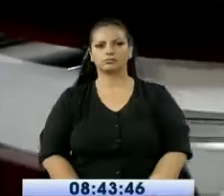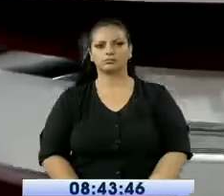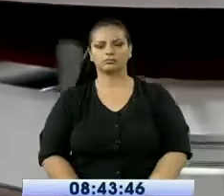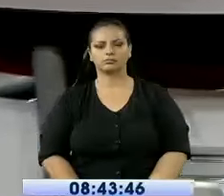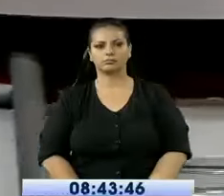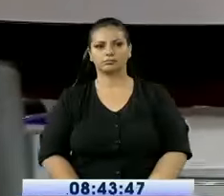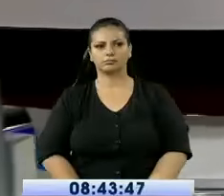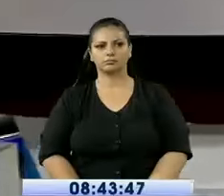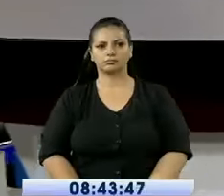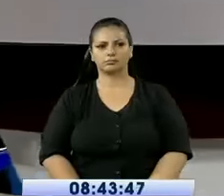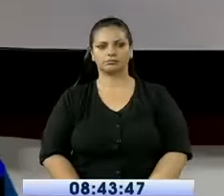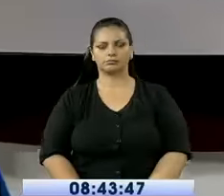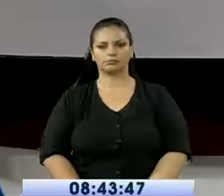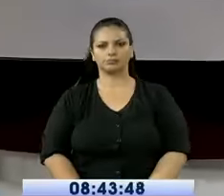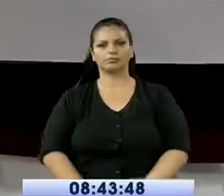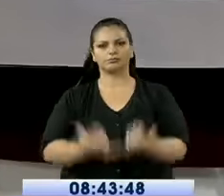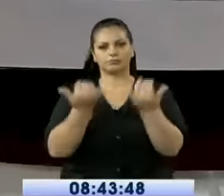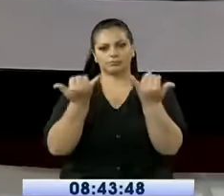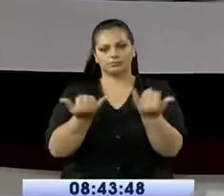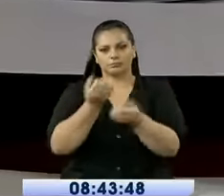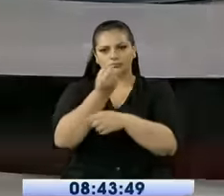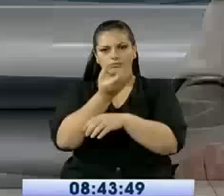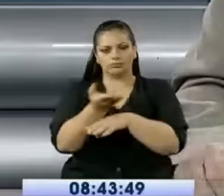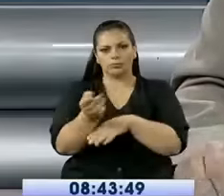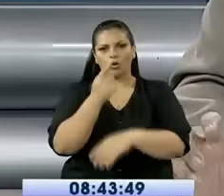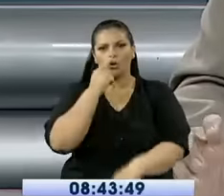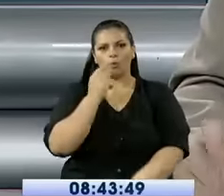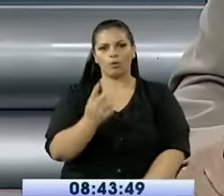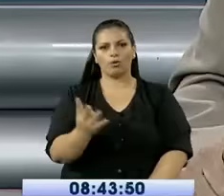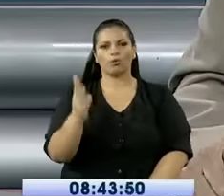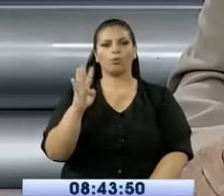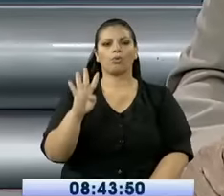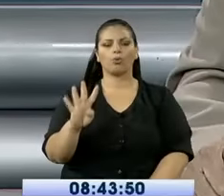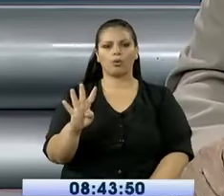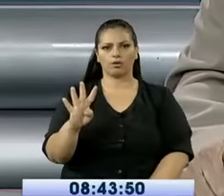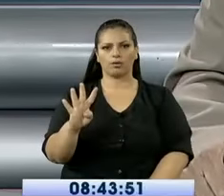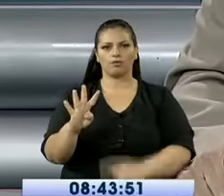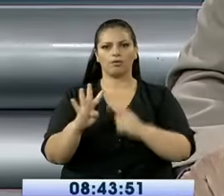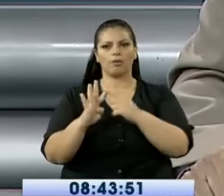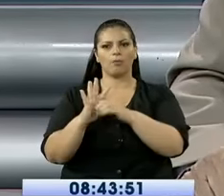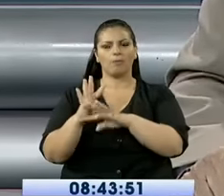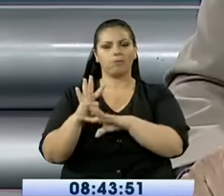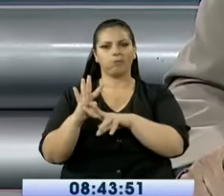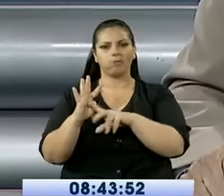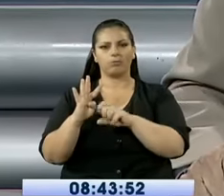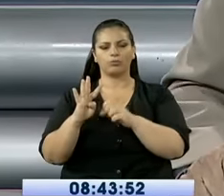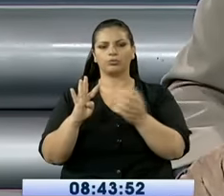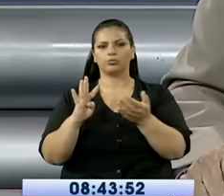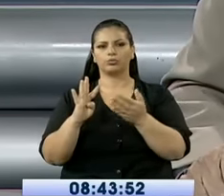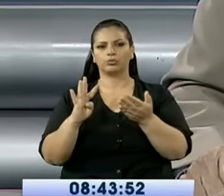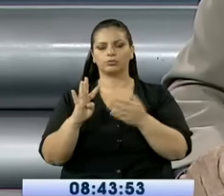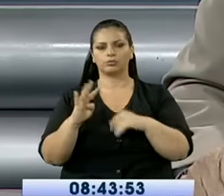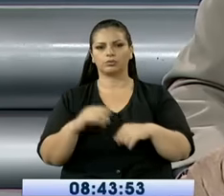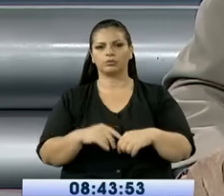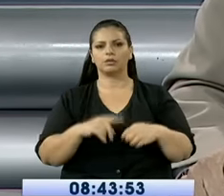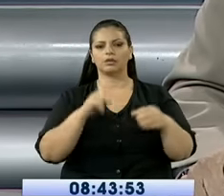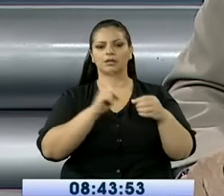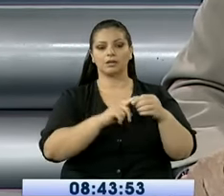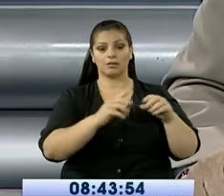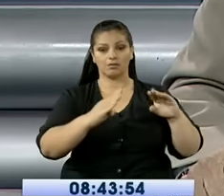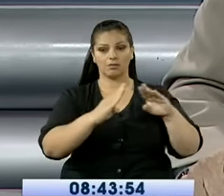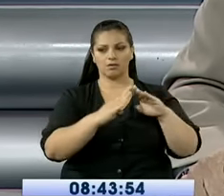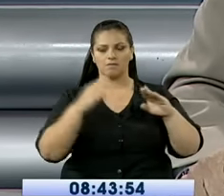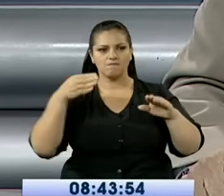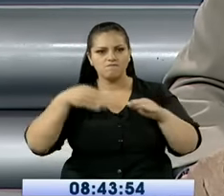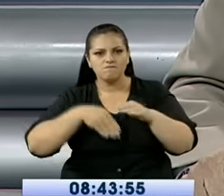Bien, y ahora les informamos que cuatro sujetos que supuestamente intentaron robar en un domicilio en la capital de la República